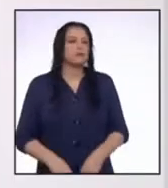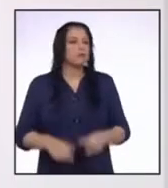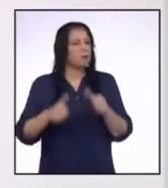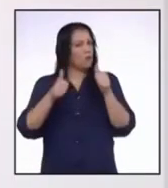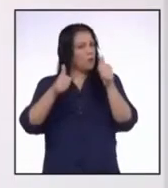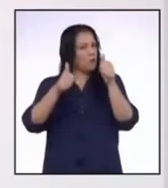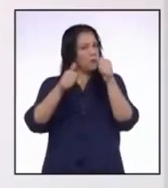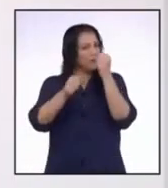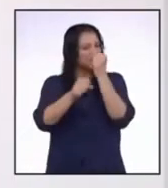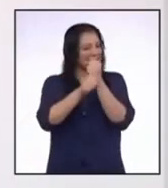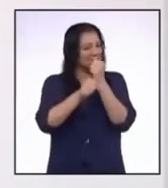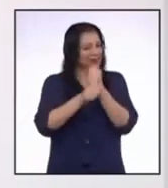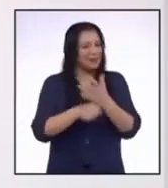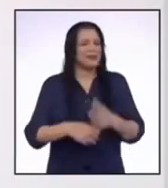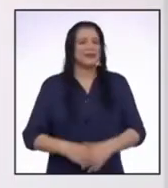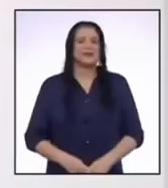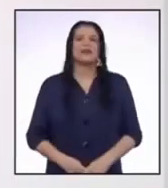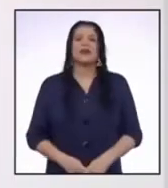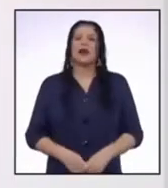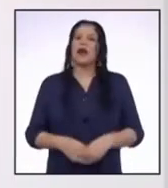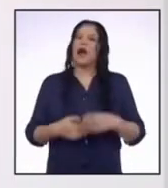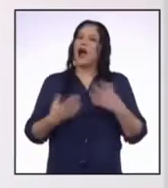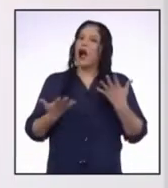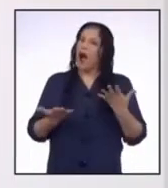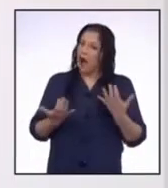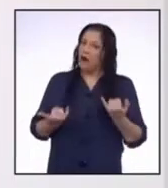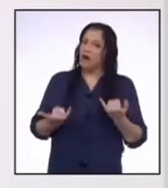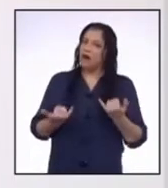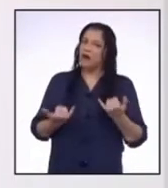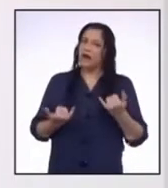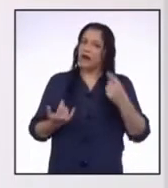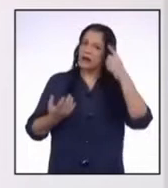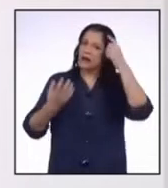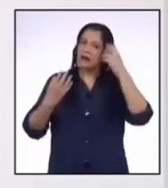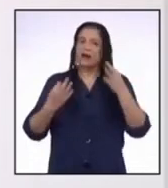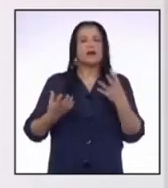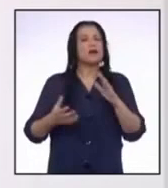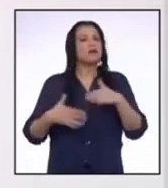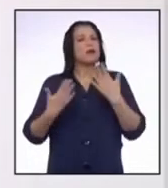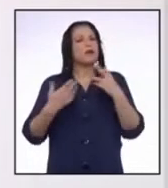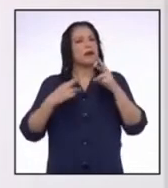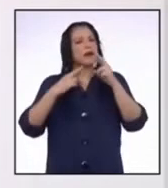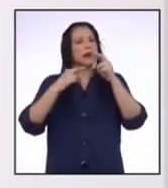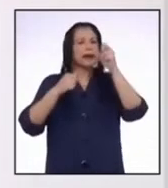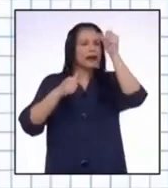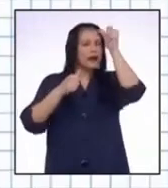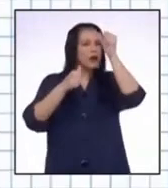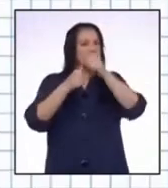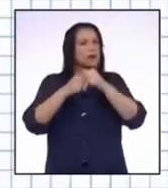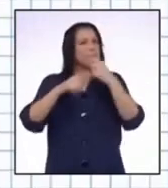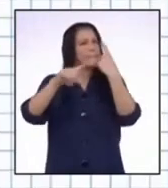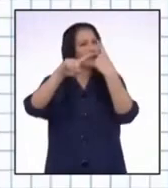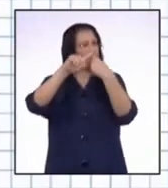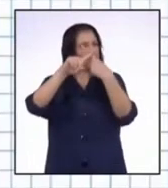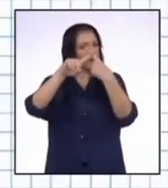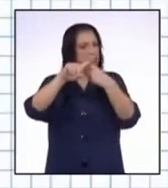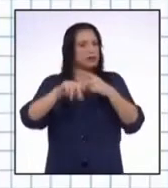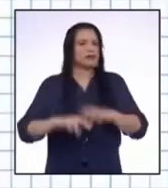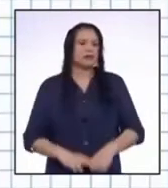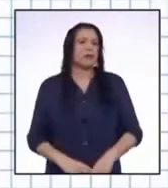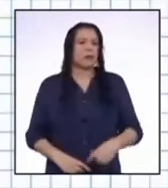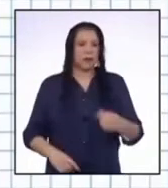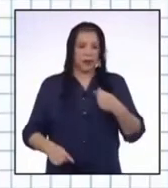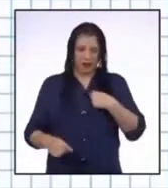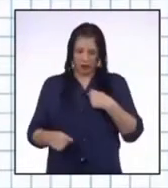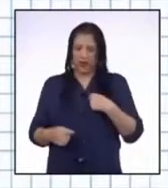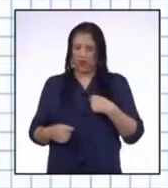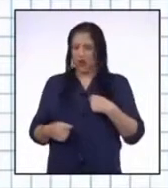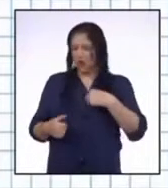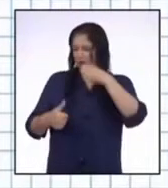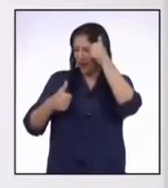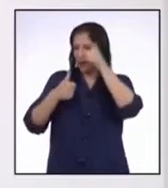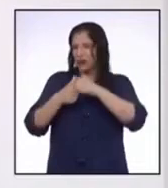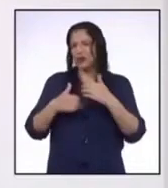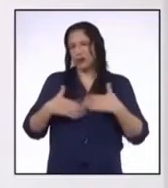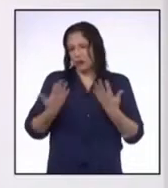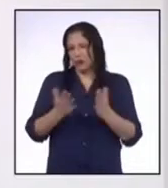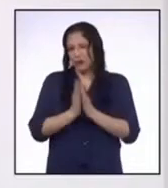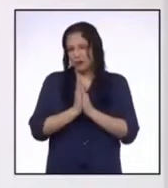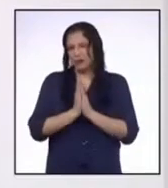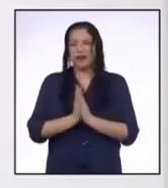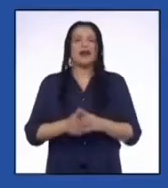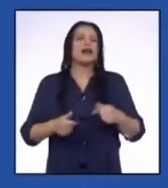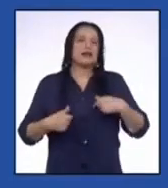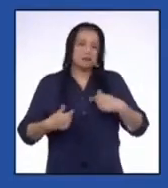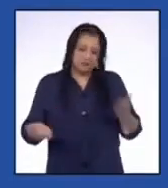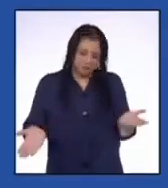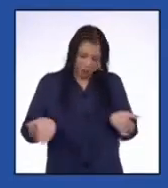Buen trabajo, Junior. Creo que ahora nos corresponde recordar la multiplicación. Profesora, yo me acuerdo cómo se hace.